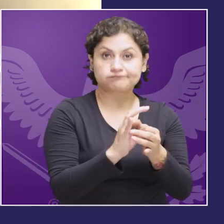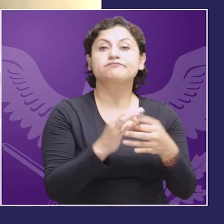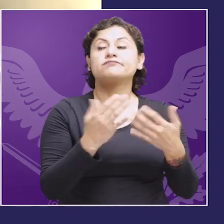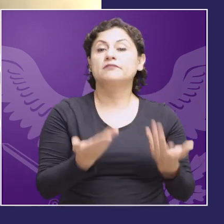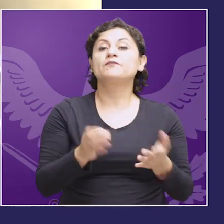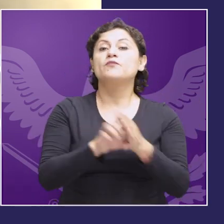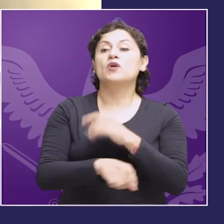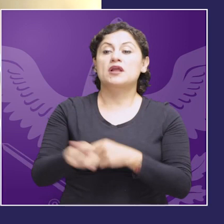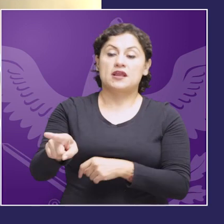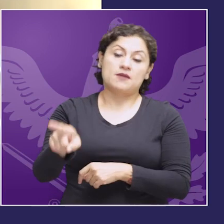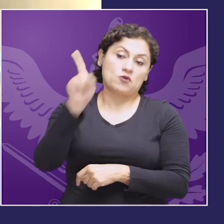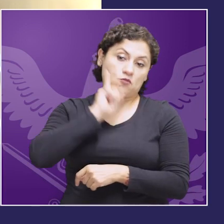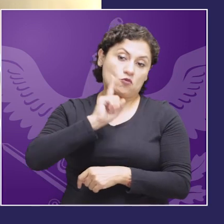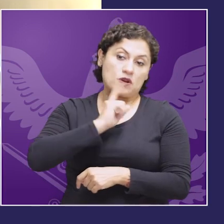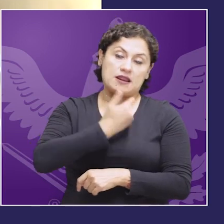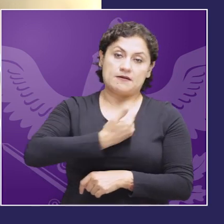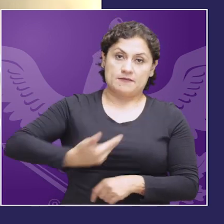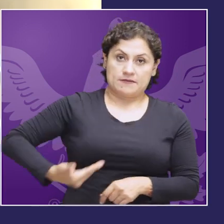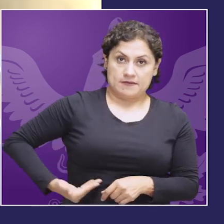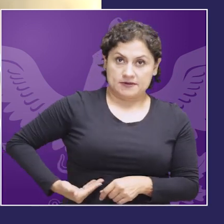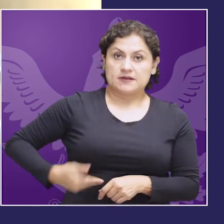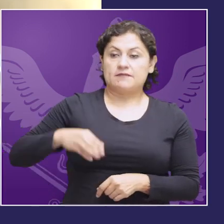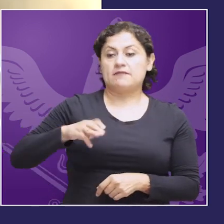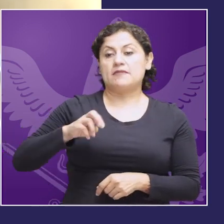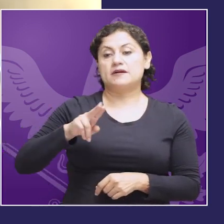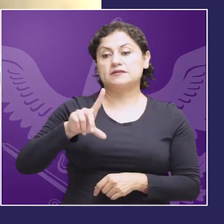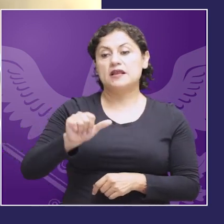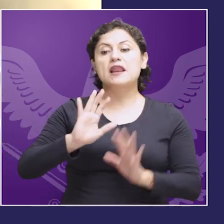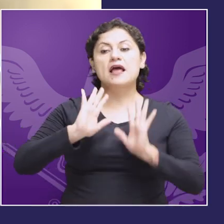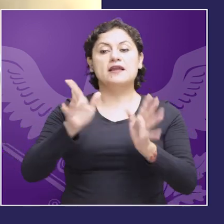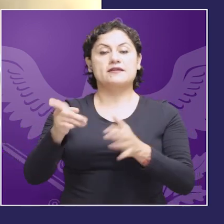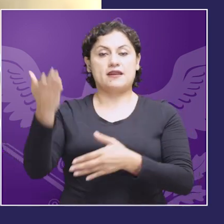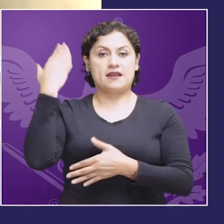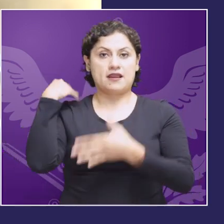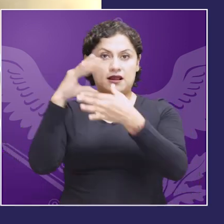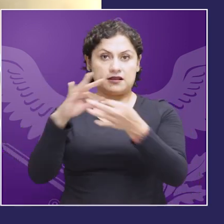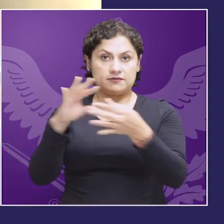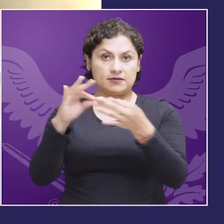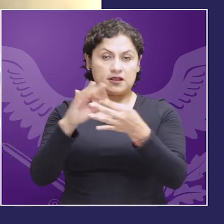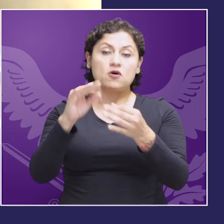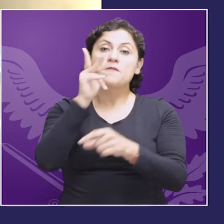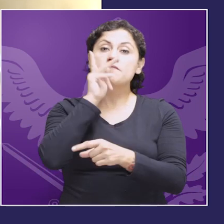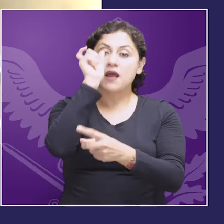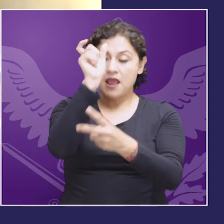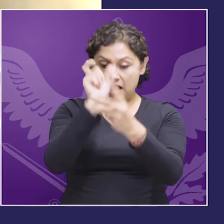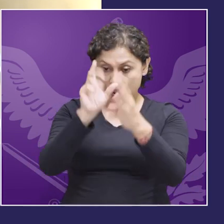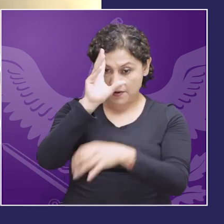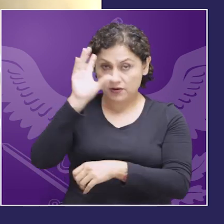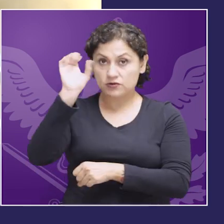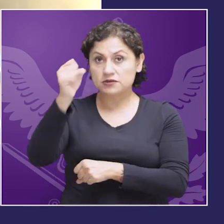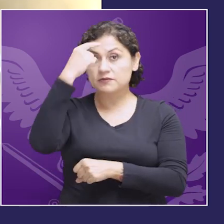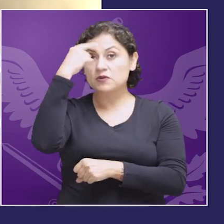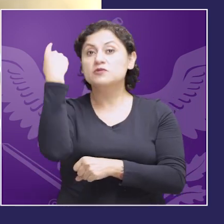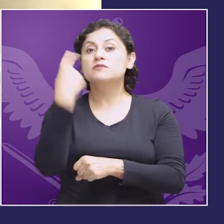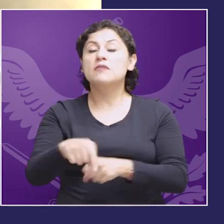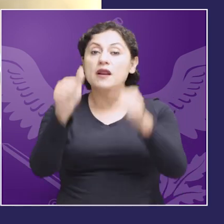instrumento que tenga coherencia. Nuestra querida presidenta Marcela ya habló de la ley modelo interamericana